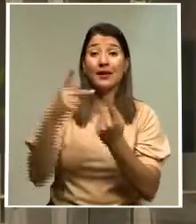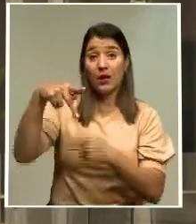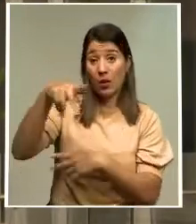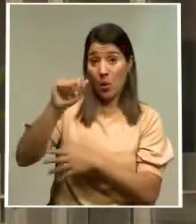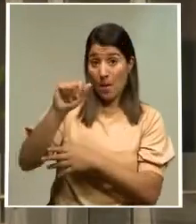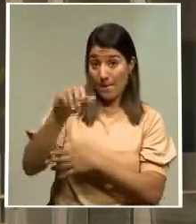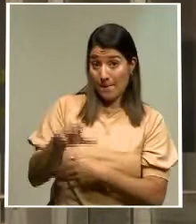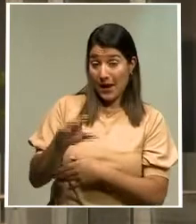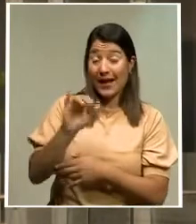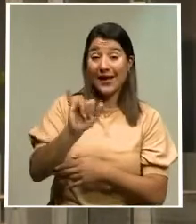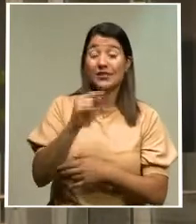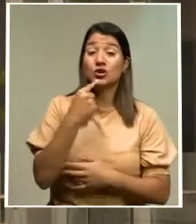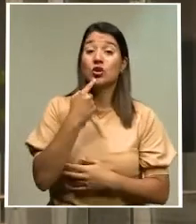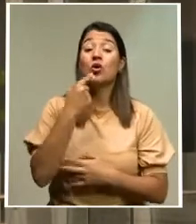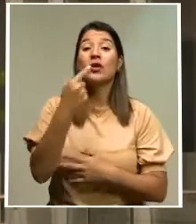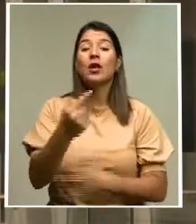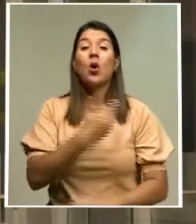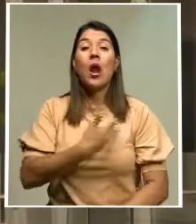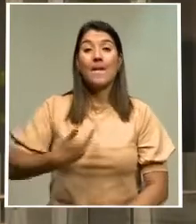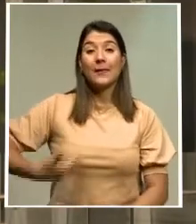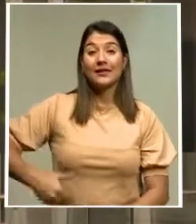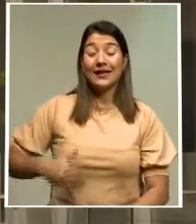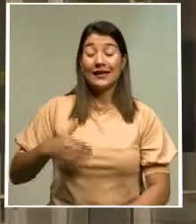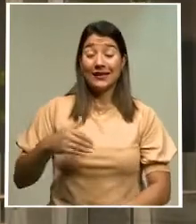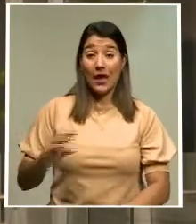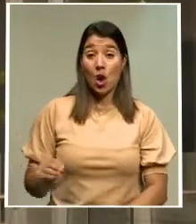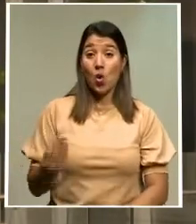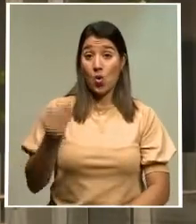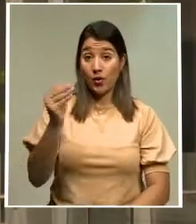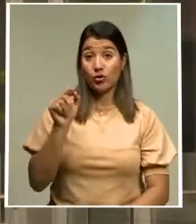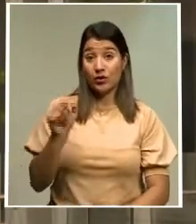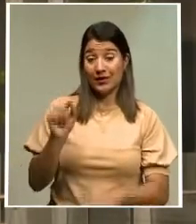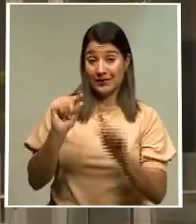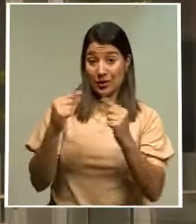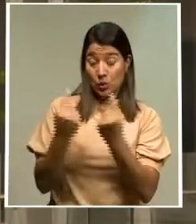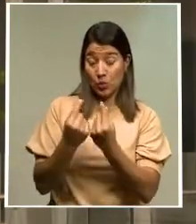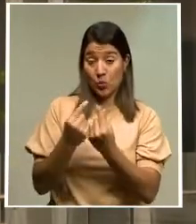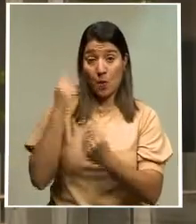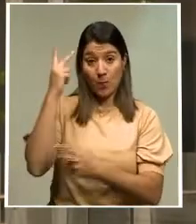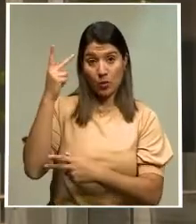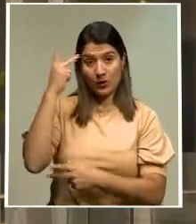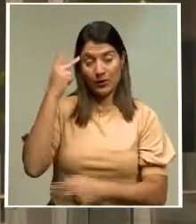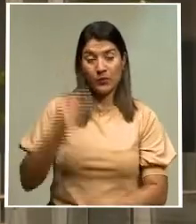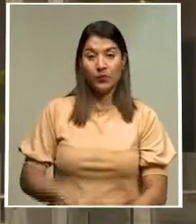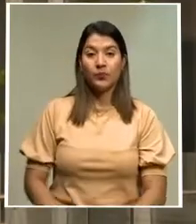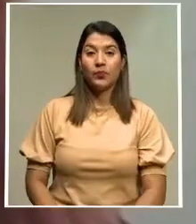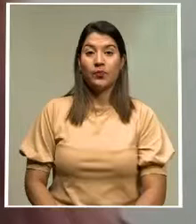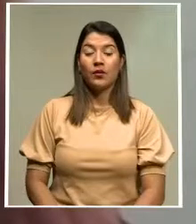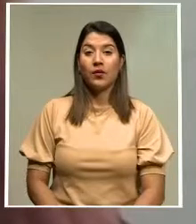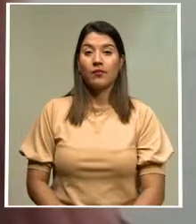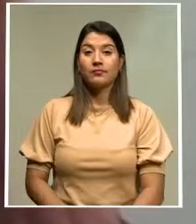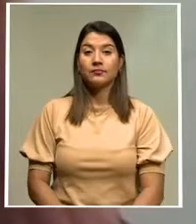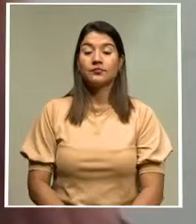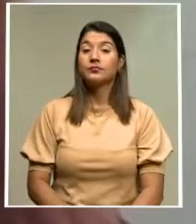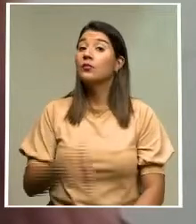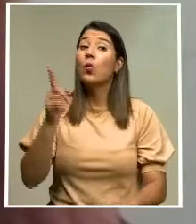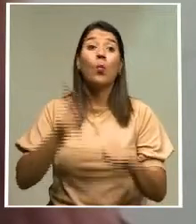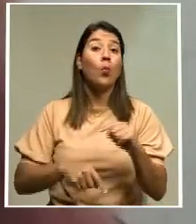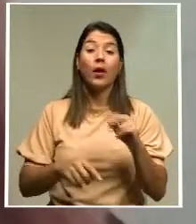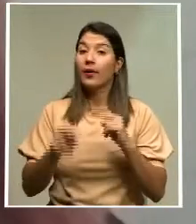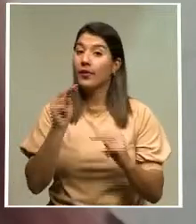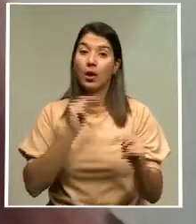Así lo hizo ver la presidenta de la juventud de esta agrupación política. No se puede